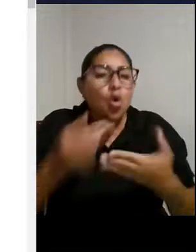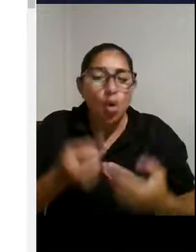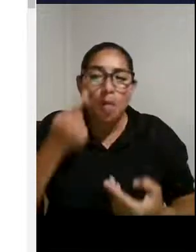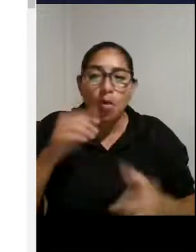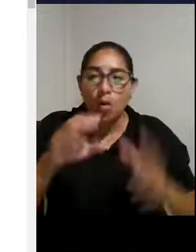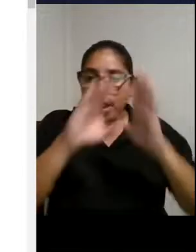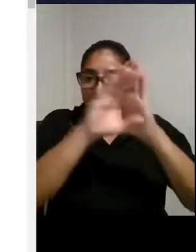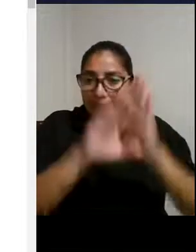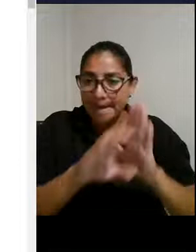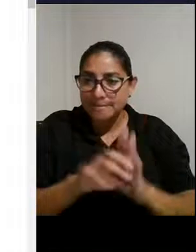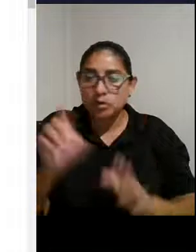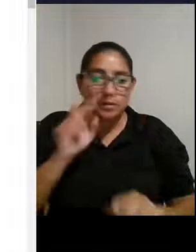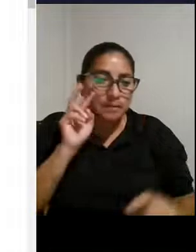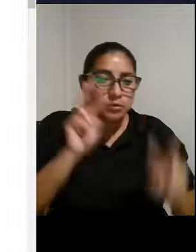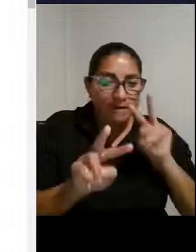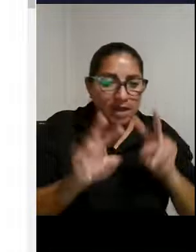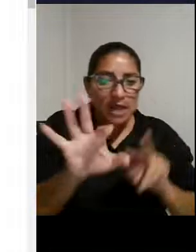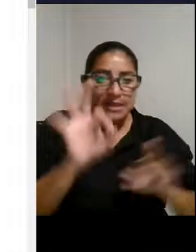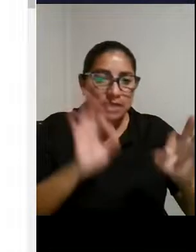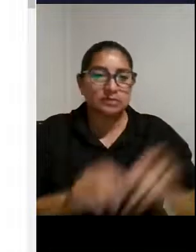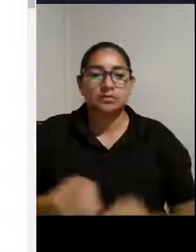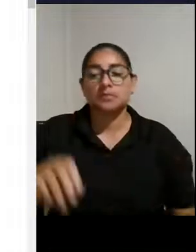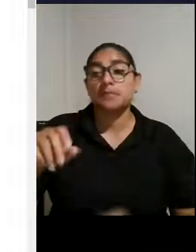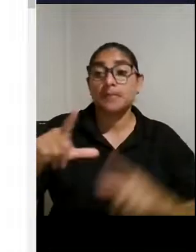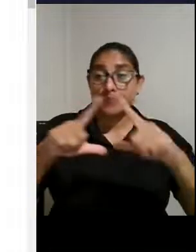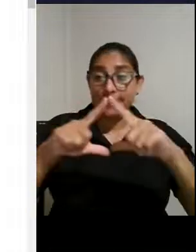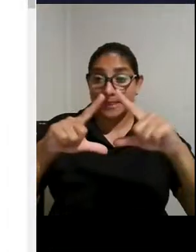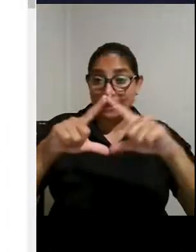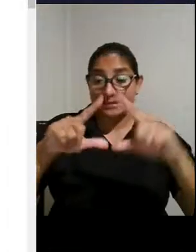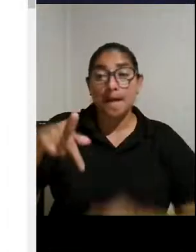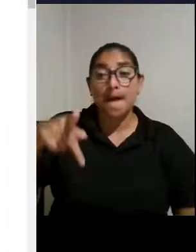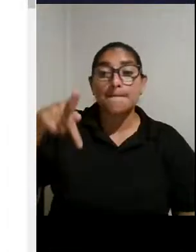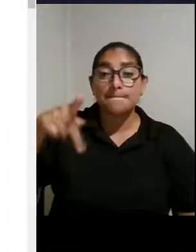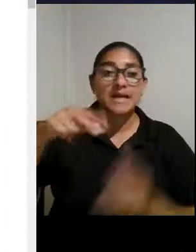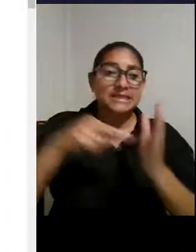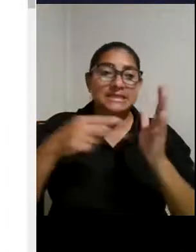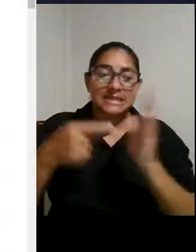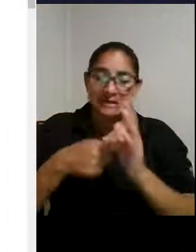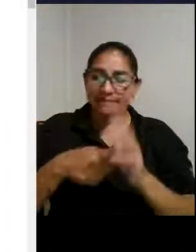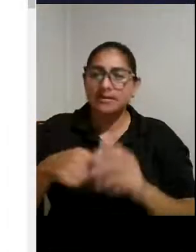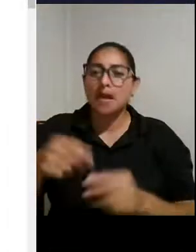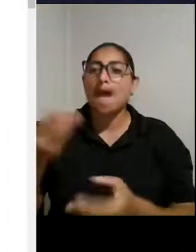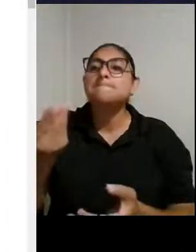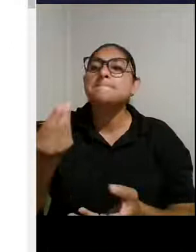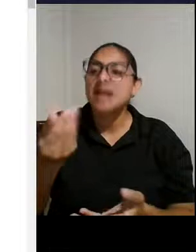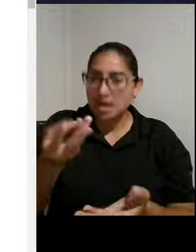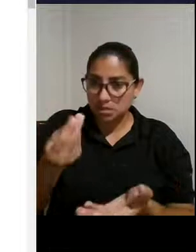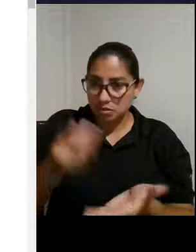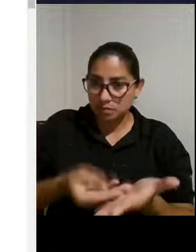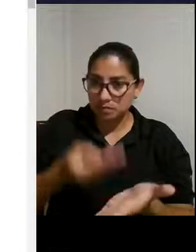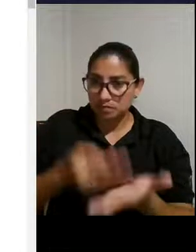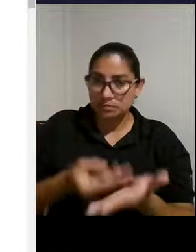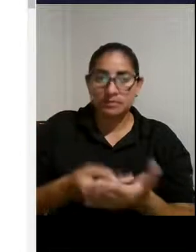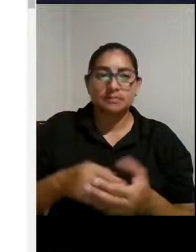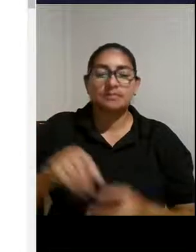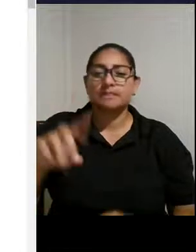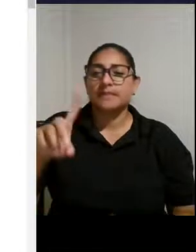cambio. Delta P va a ser el cambio en el precio. Delta